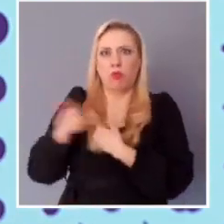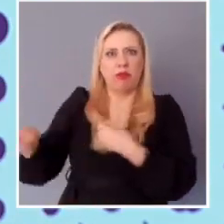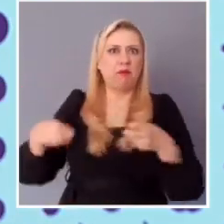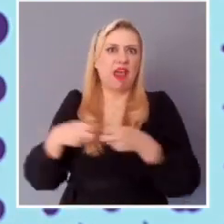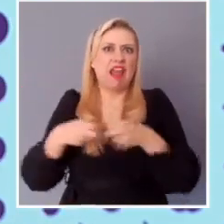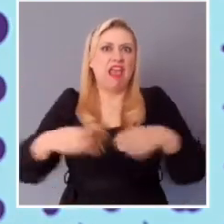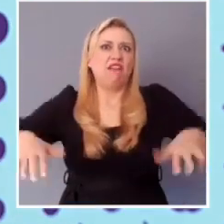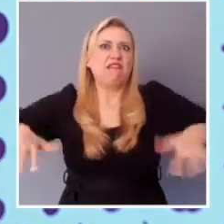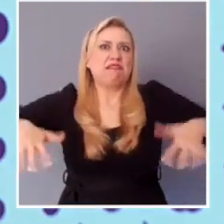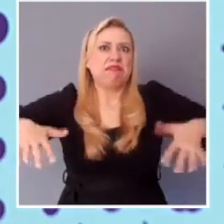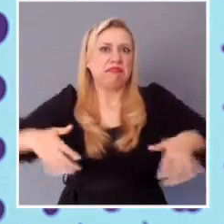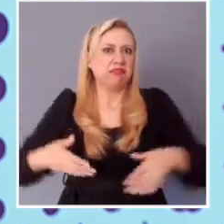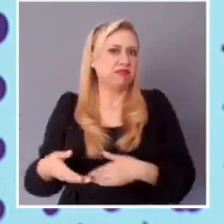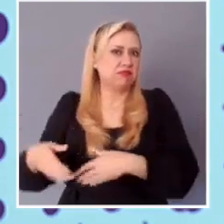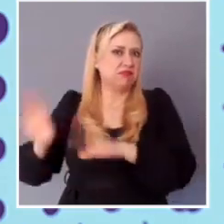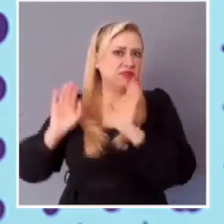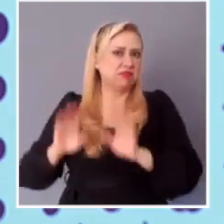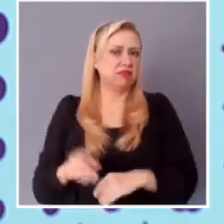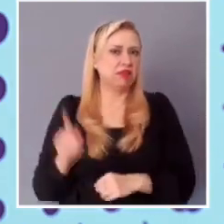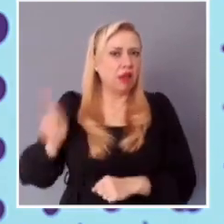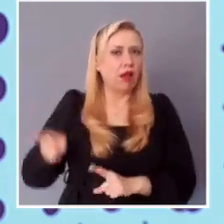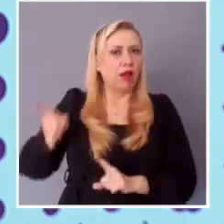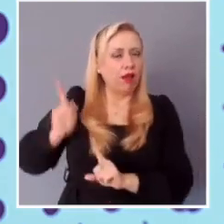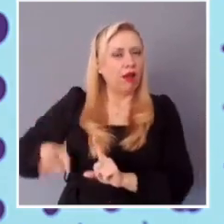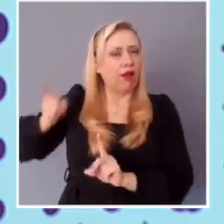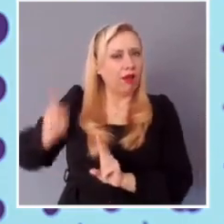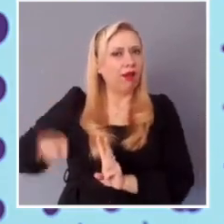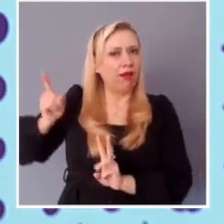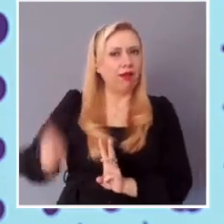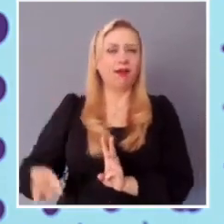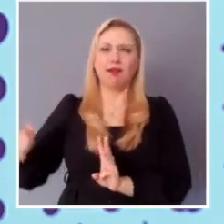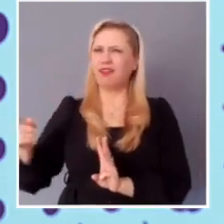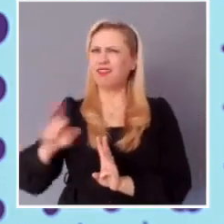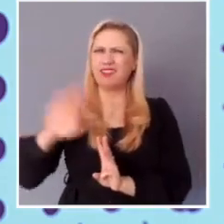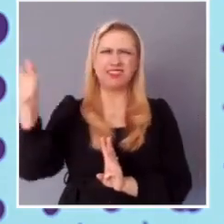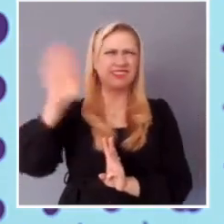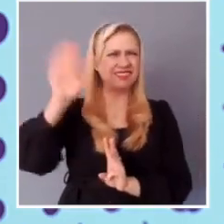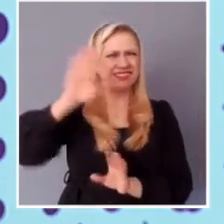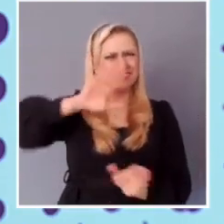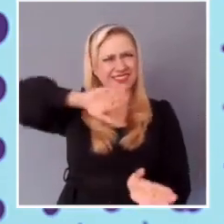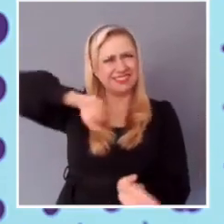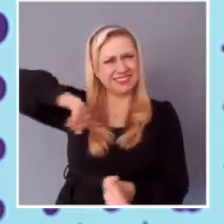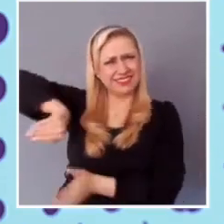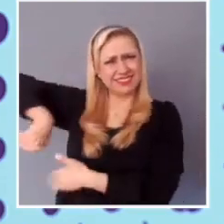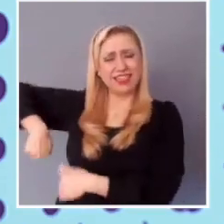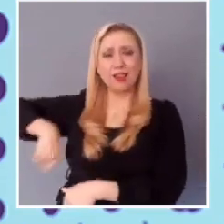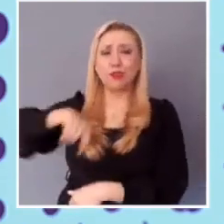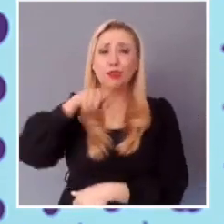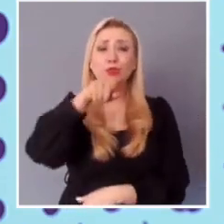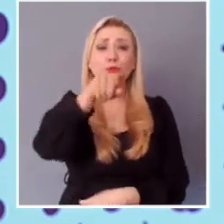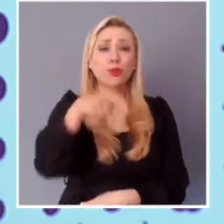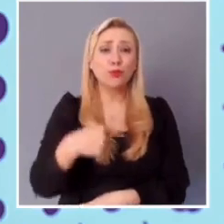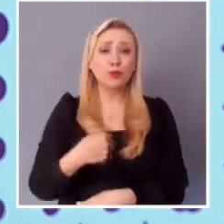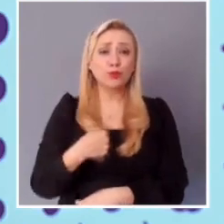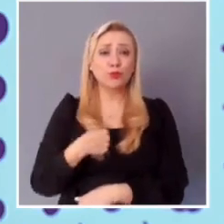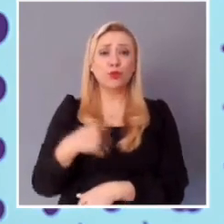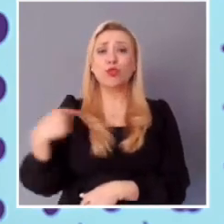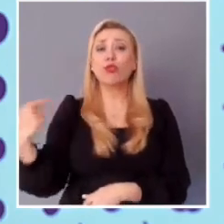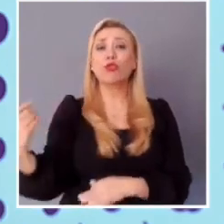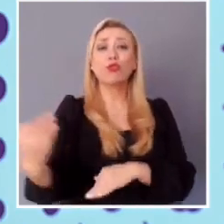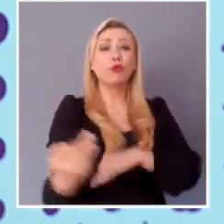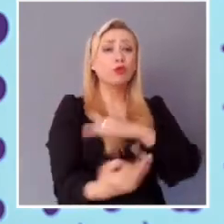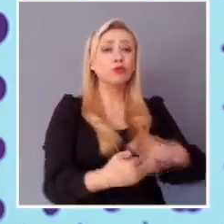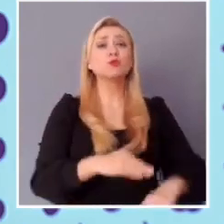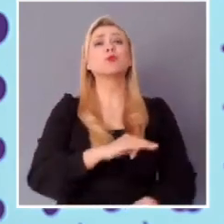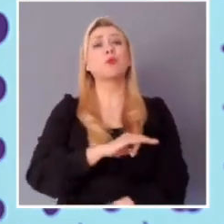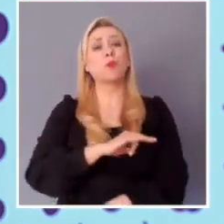¿no? Entonces, em, y creo que derribar también un poco esta parte, o sea, que realmente todas las poblaciones podemos tener alguna situación